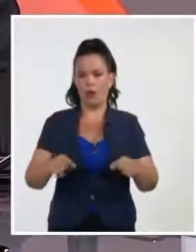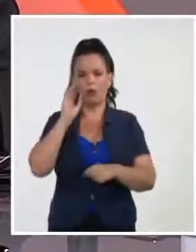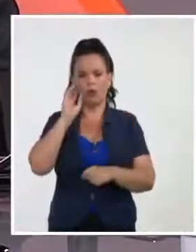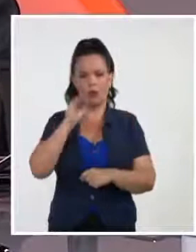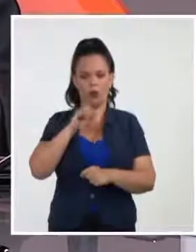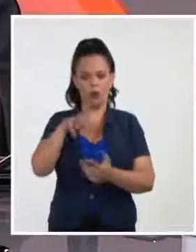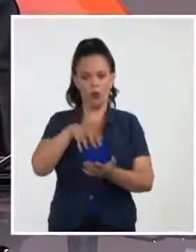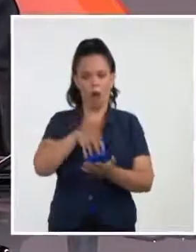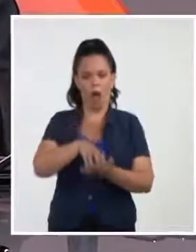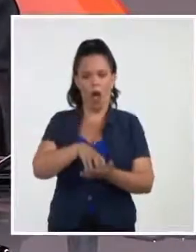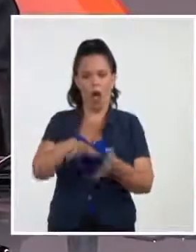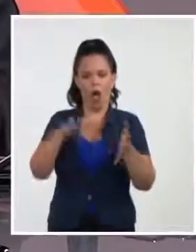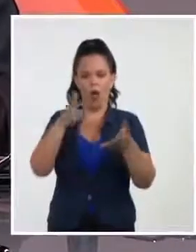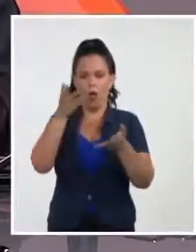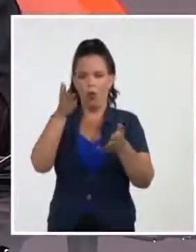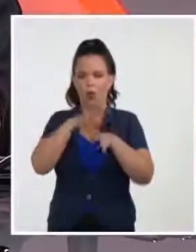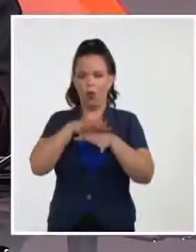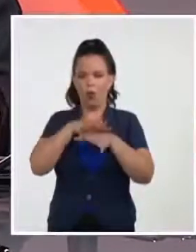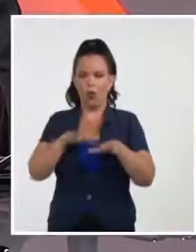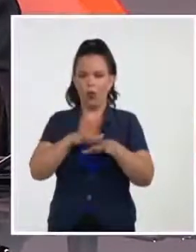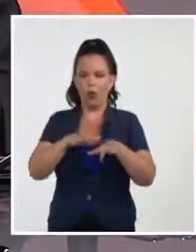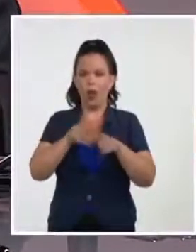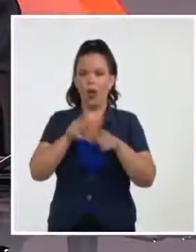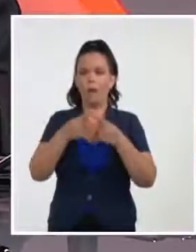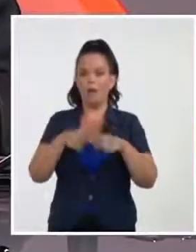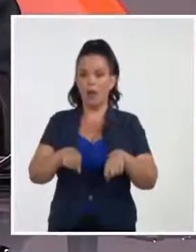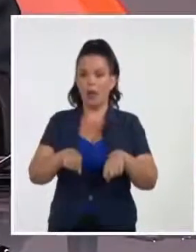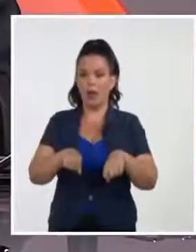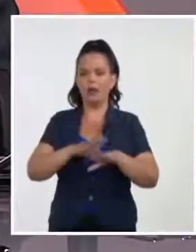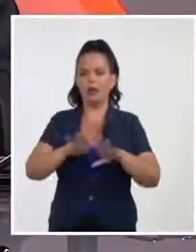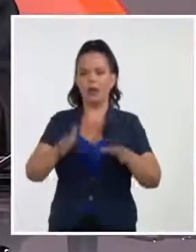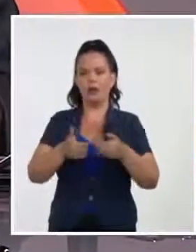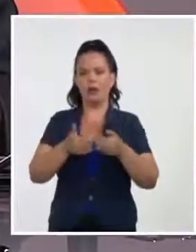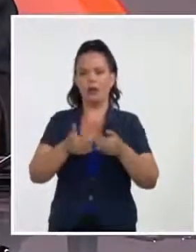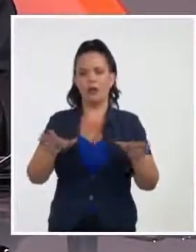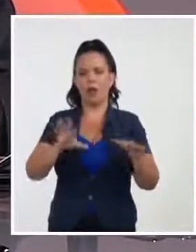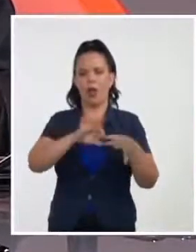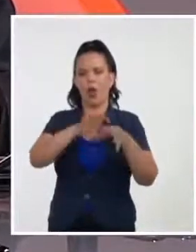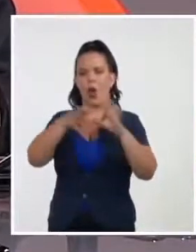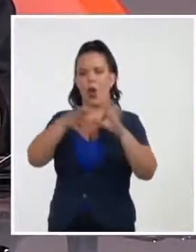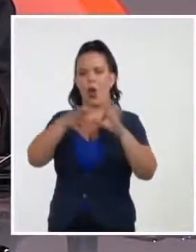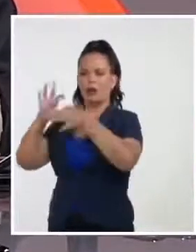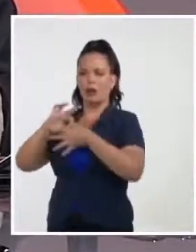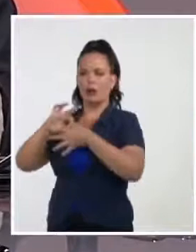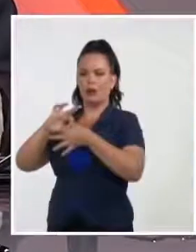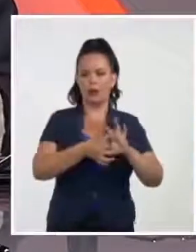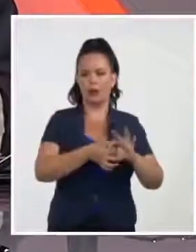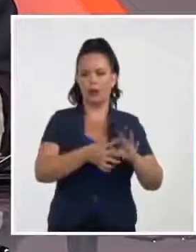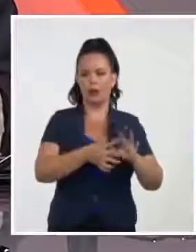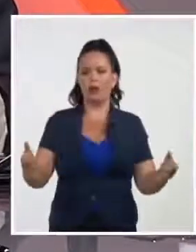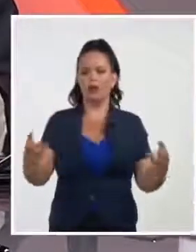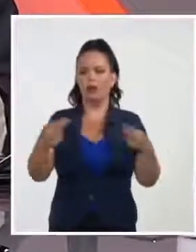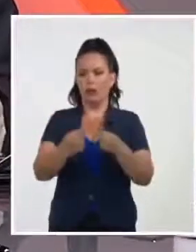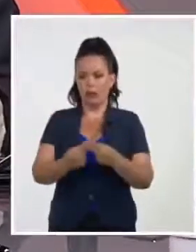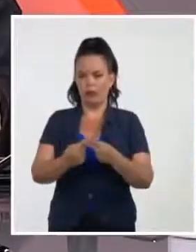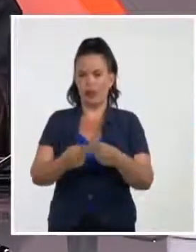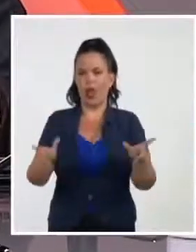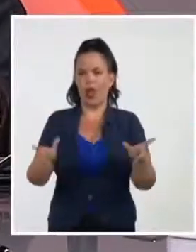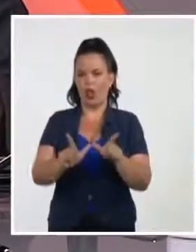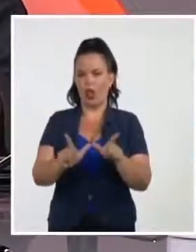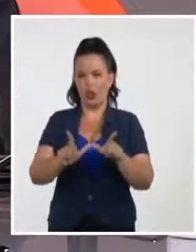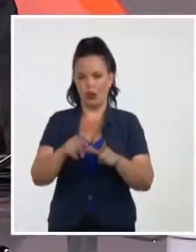había espectadores, fueron inaugurados en la jornada de hoy los Juegos Olímpicos de Tokio. Esta es nuestra Noticia del